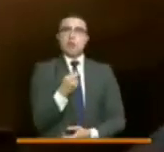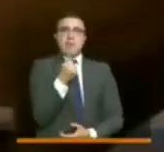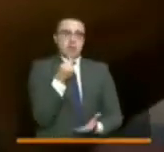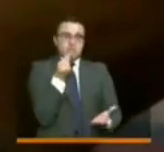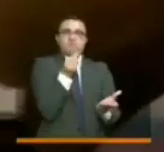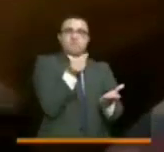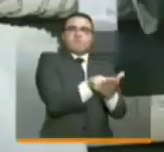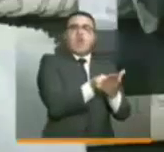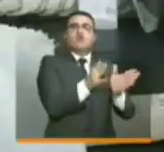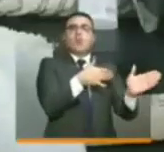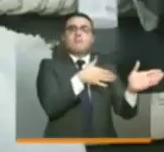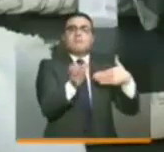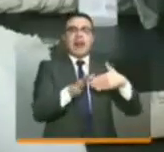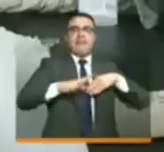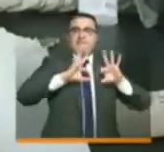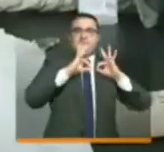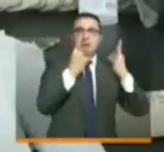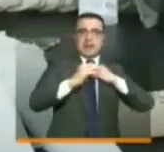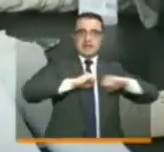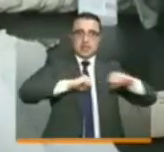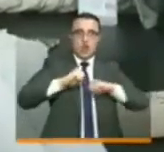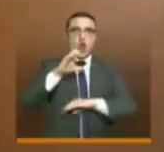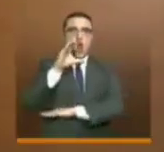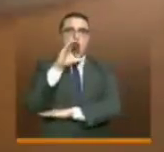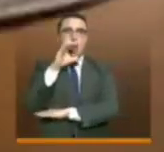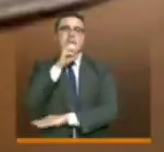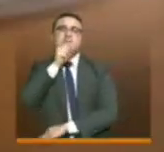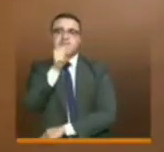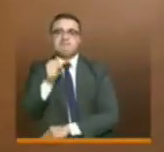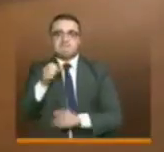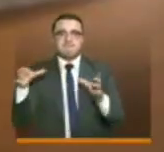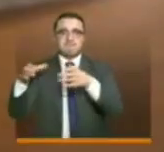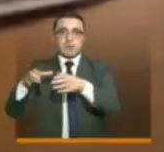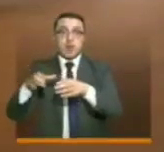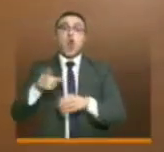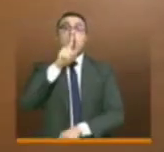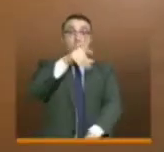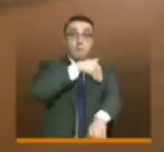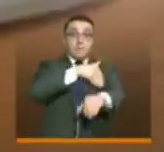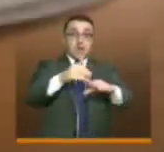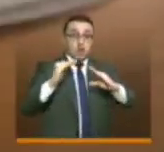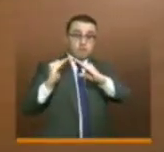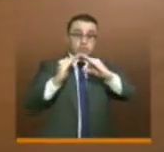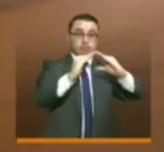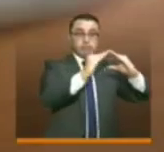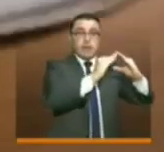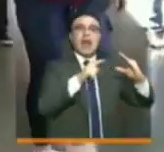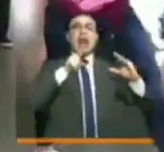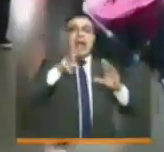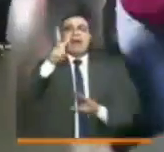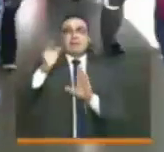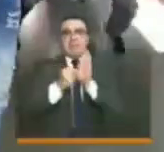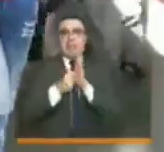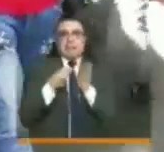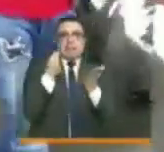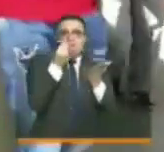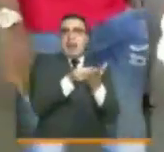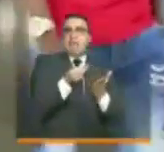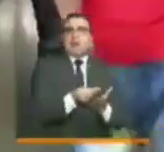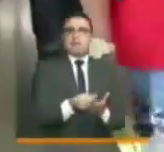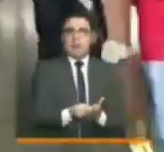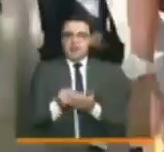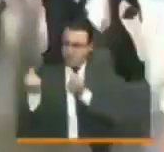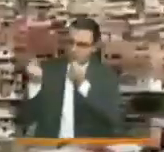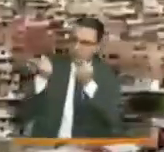hacen parte de los programas Familias en Acción y Colombia Mayor. 1 millón de hogares han recibido 3 veces el giro, con una inversión